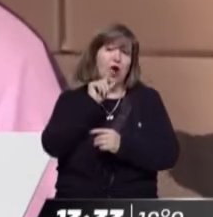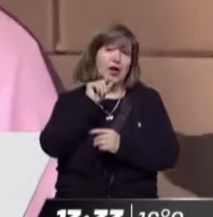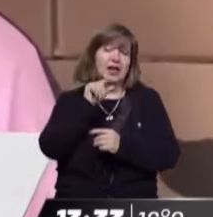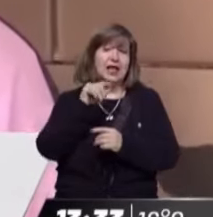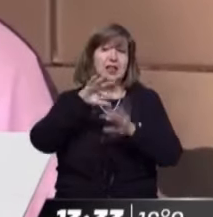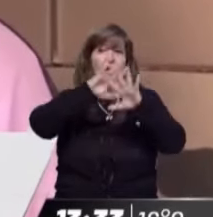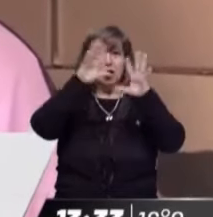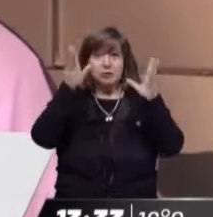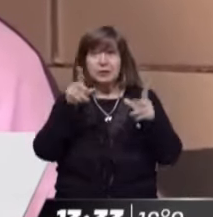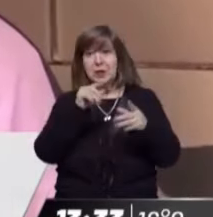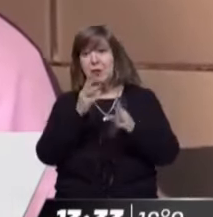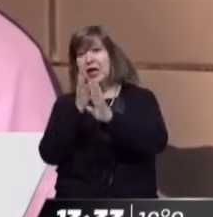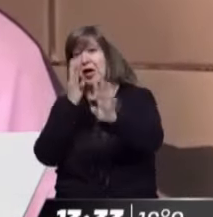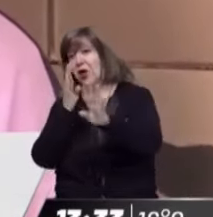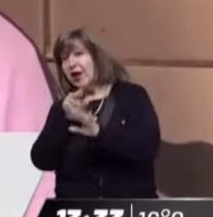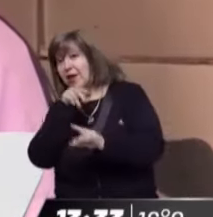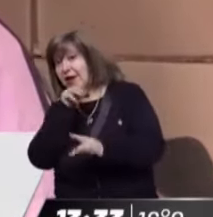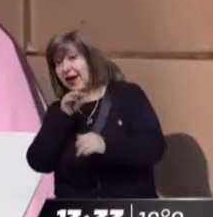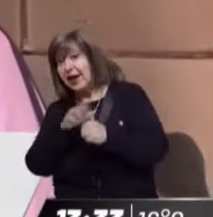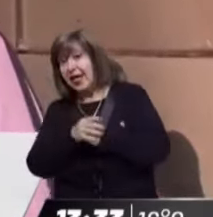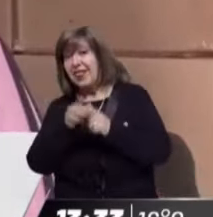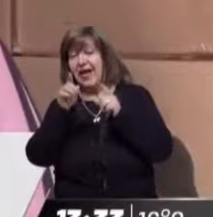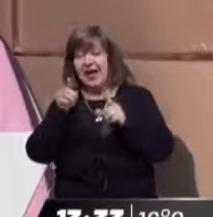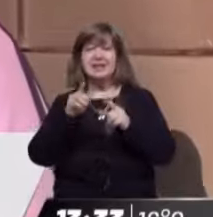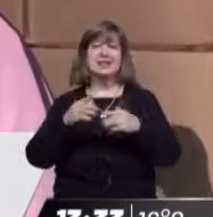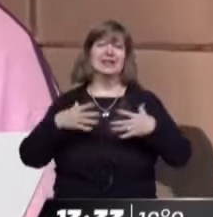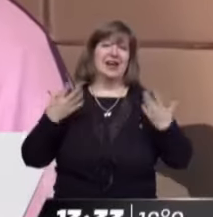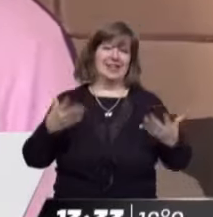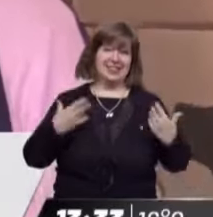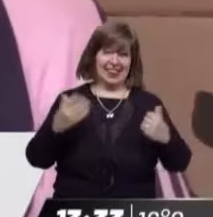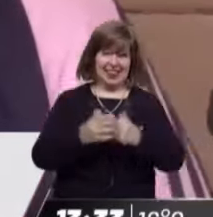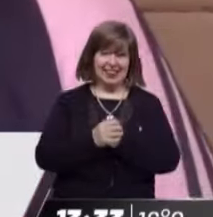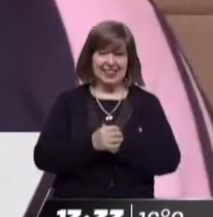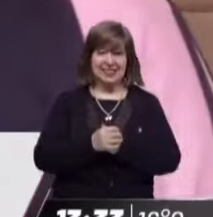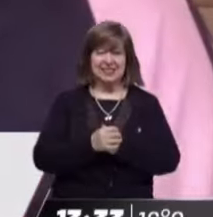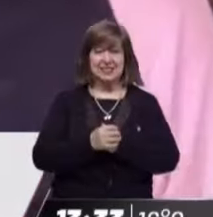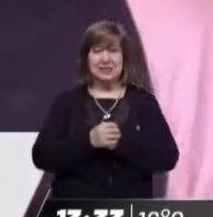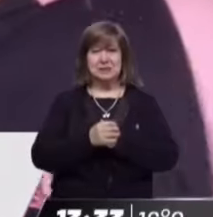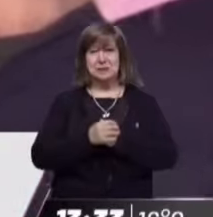necesidad ese día va a ser la fiesta más grande para nosotros